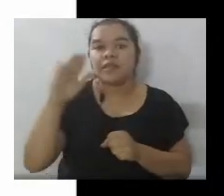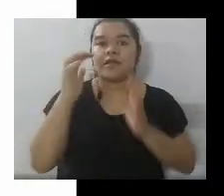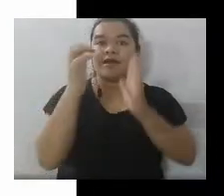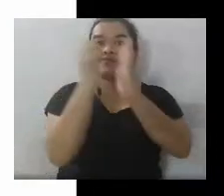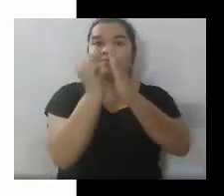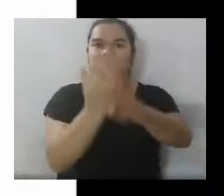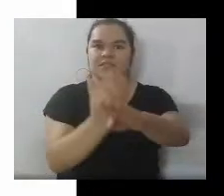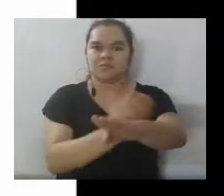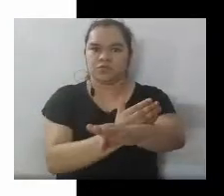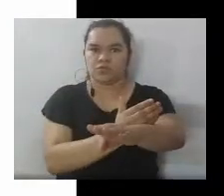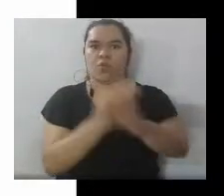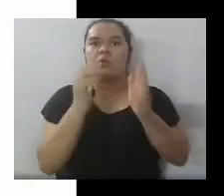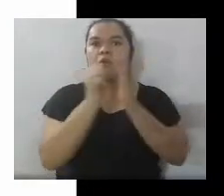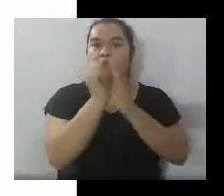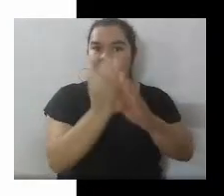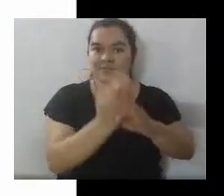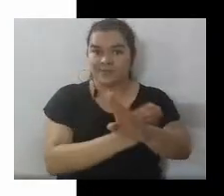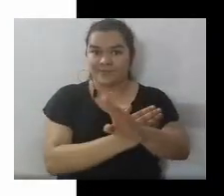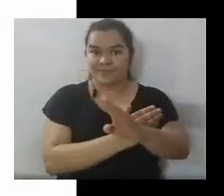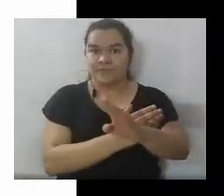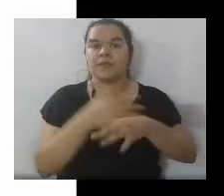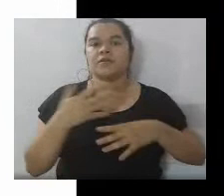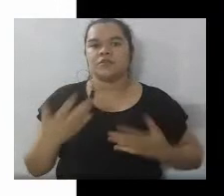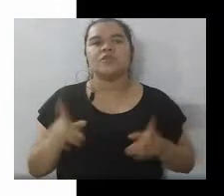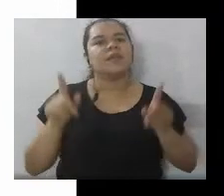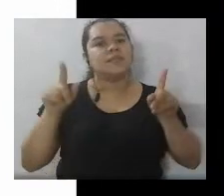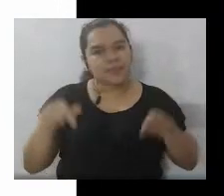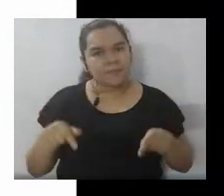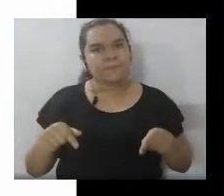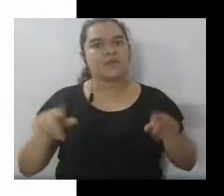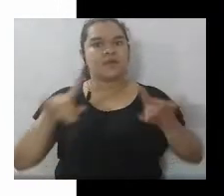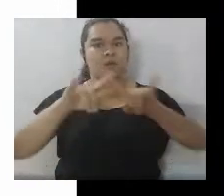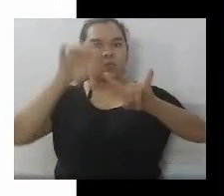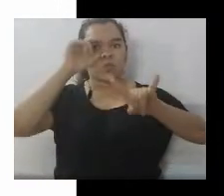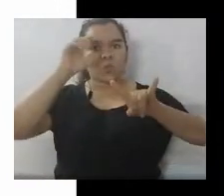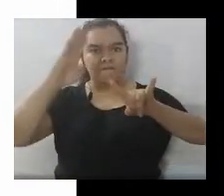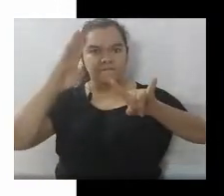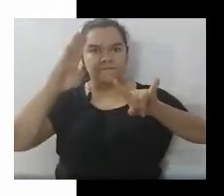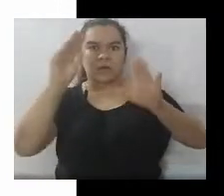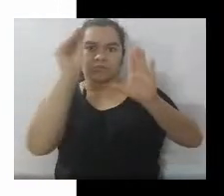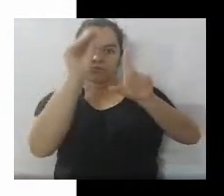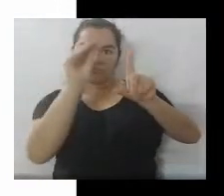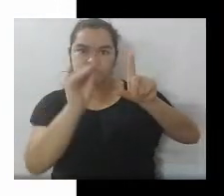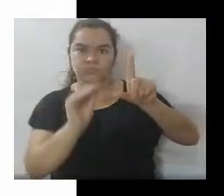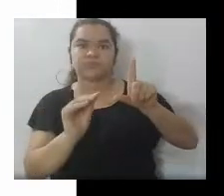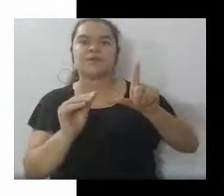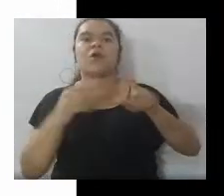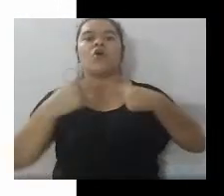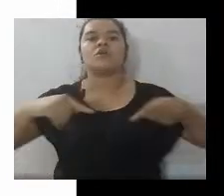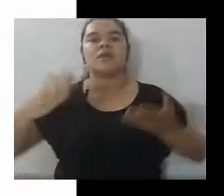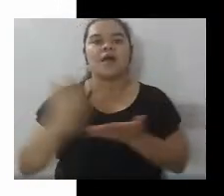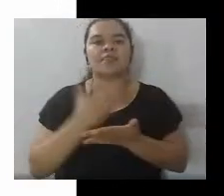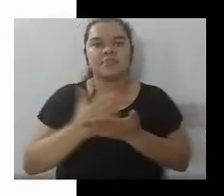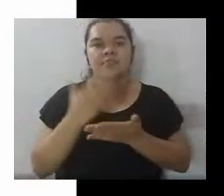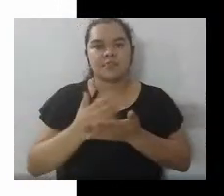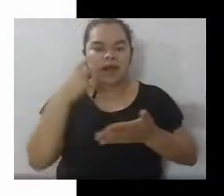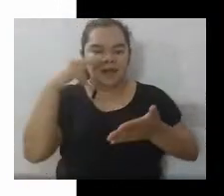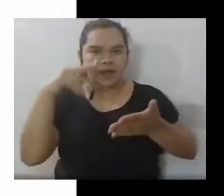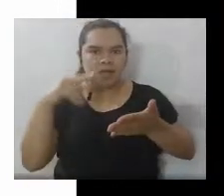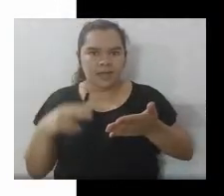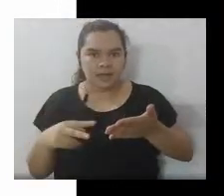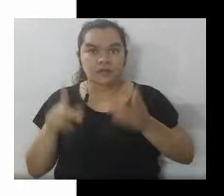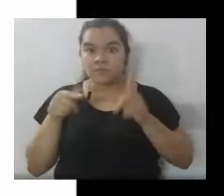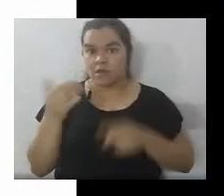el material que está disponible, que la universidad dispone de manera anticipada a todos los estudiantes, y